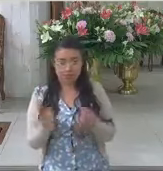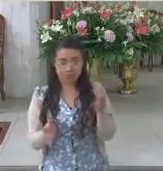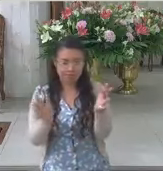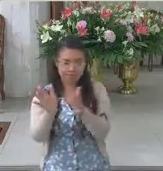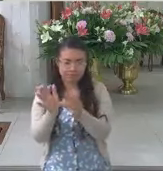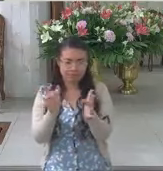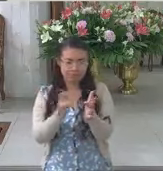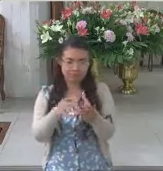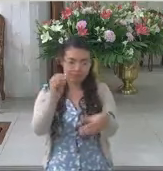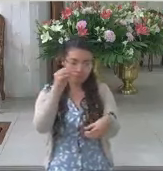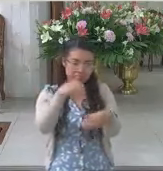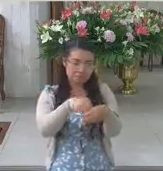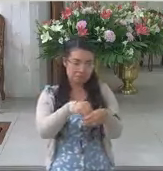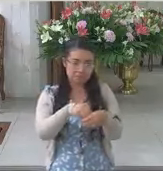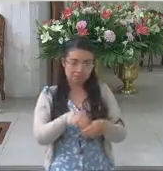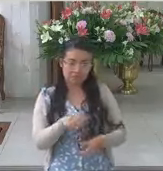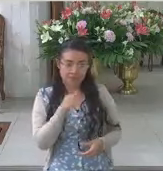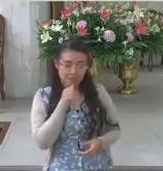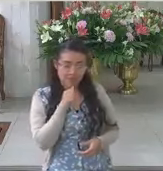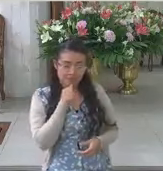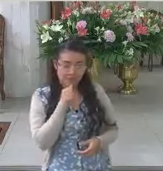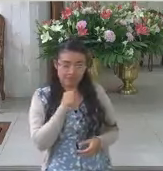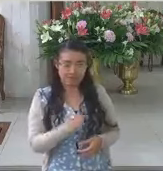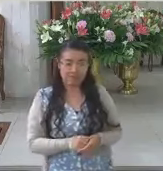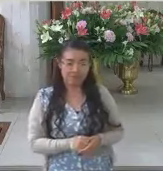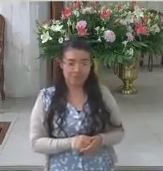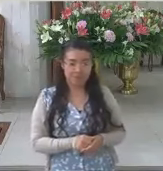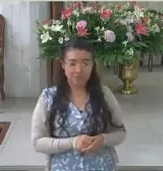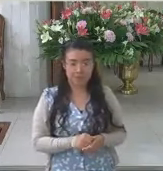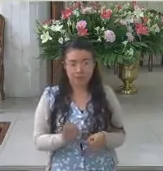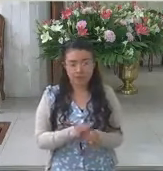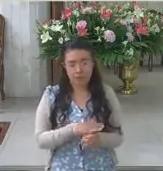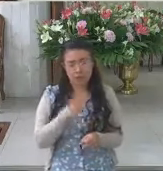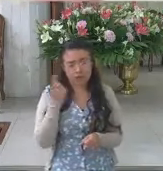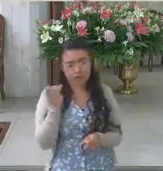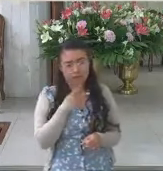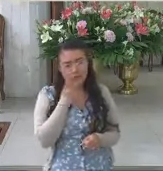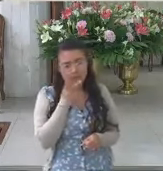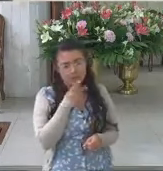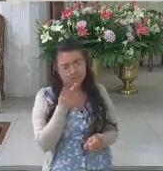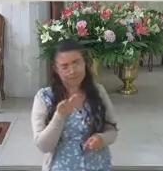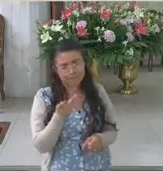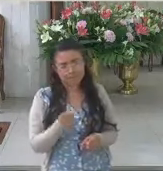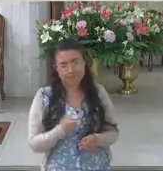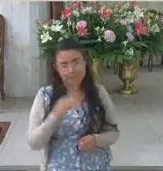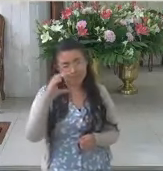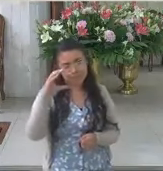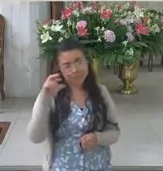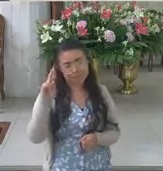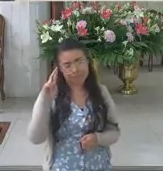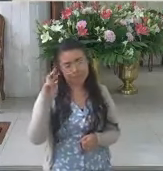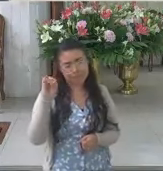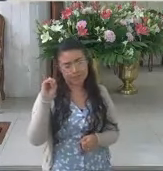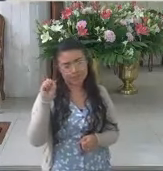cristiano Por qué se dice la palabra cristiano bueno Cristo y ferz